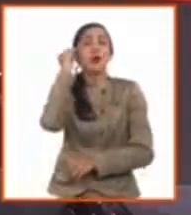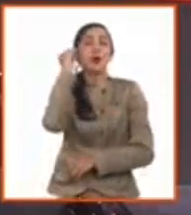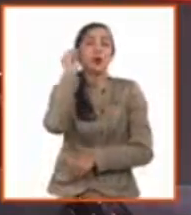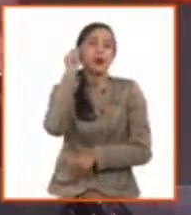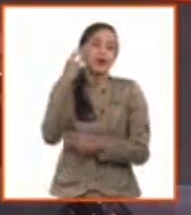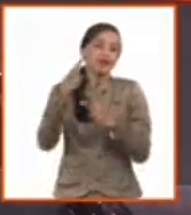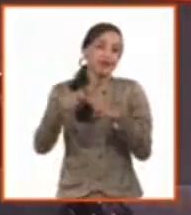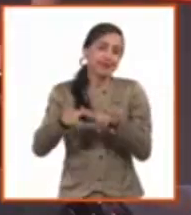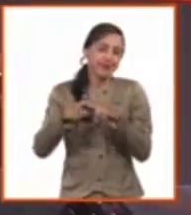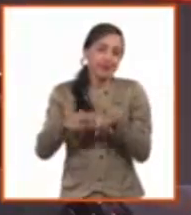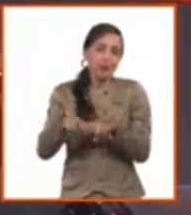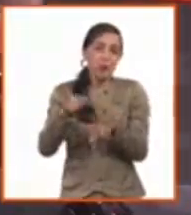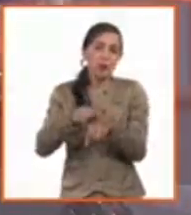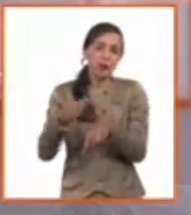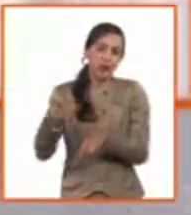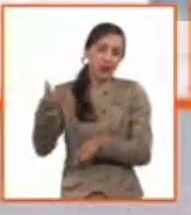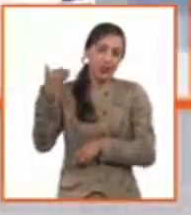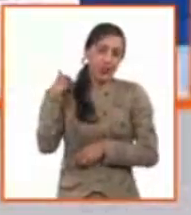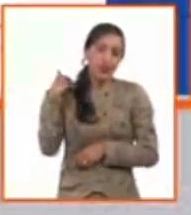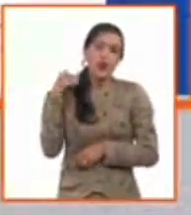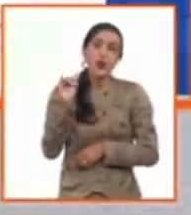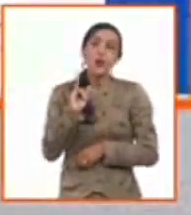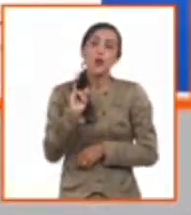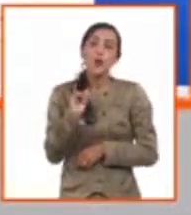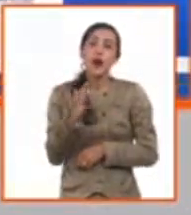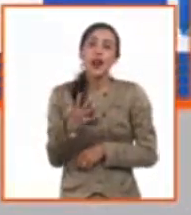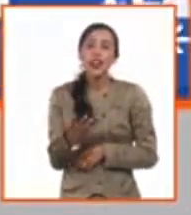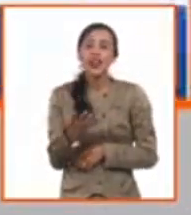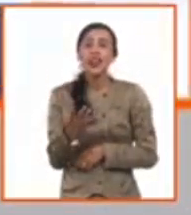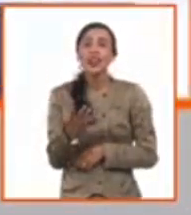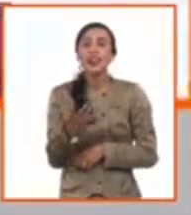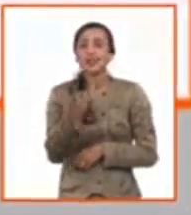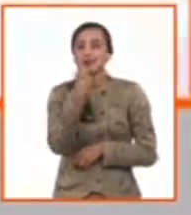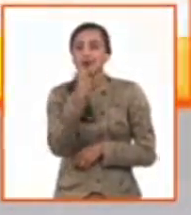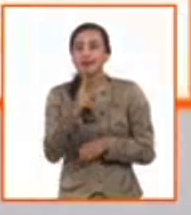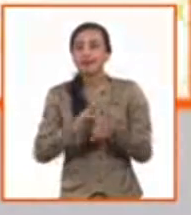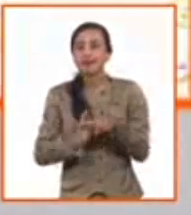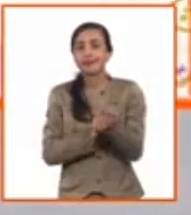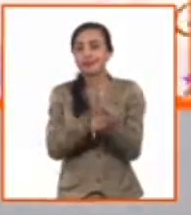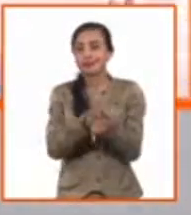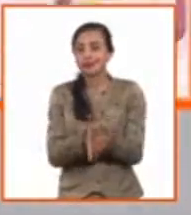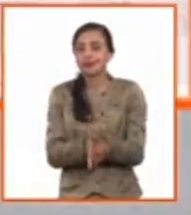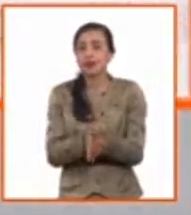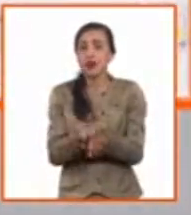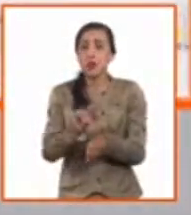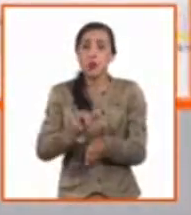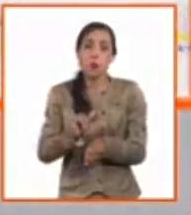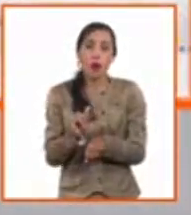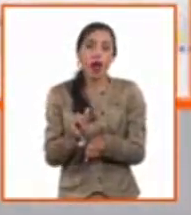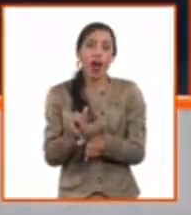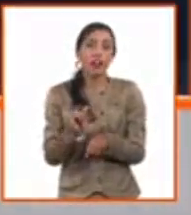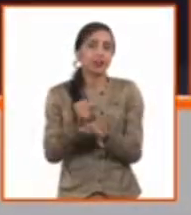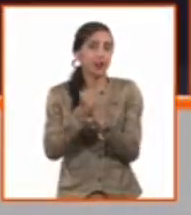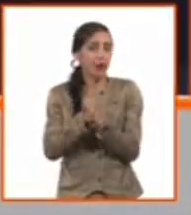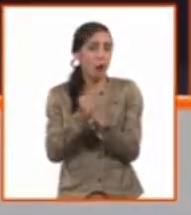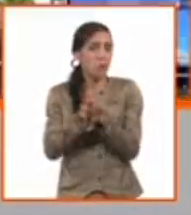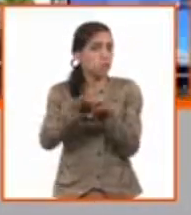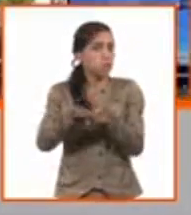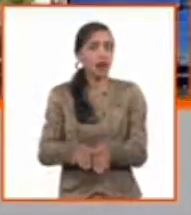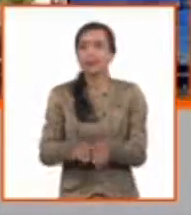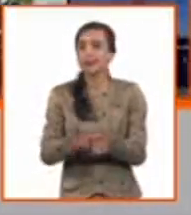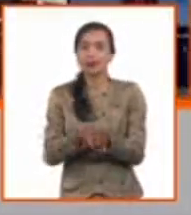anterior el enfrentamiento a la pandemia desde el punto de vista de la incorporación de actividades que no cesaron